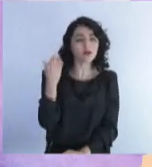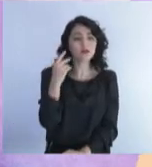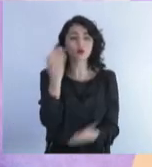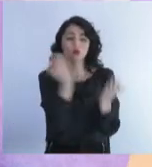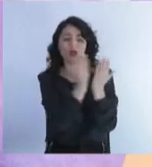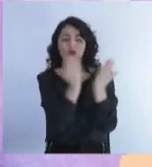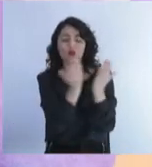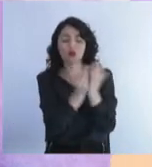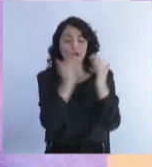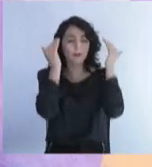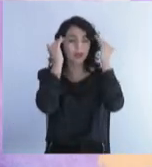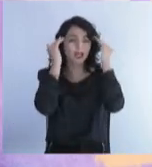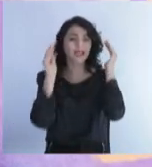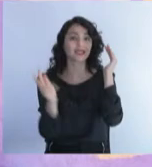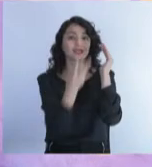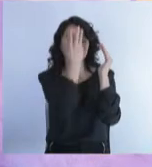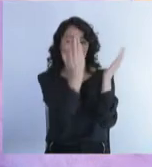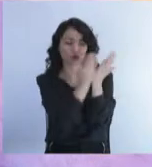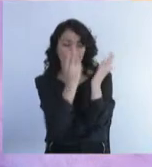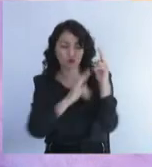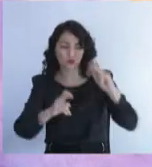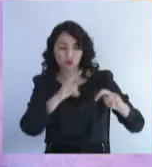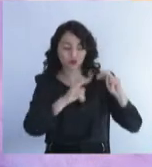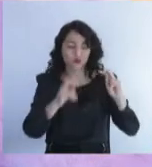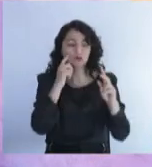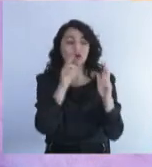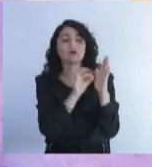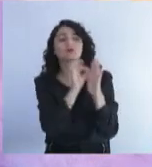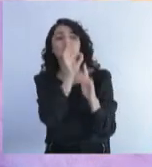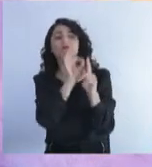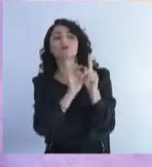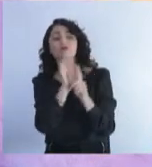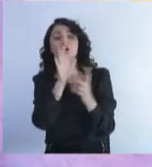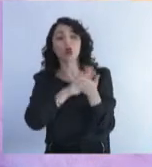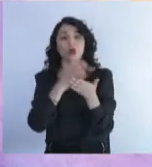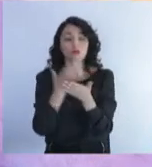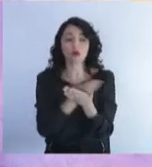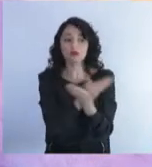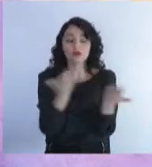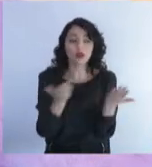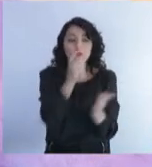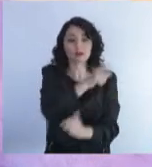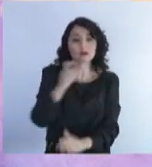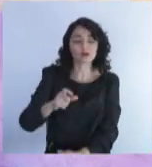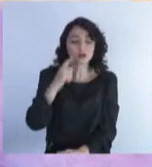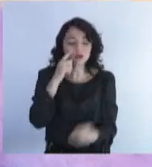UC-ACHS, un verdadero termómetro de la salud mental que nos mostró una